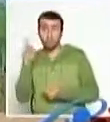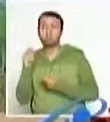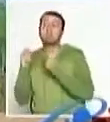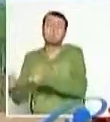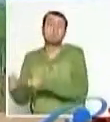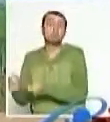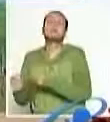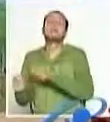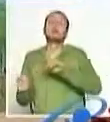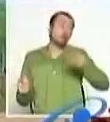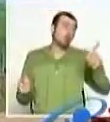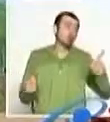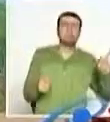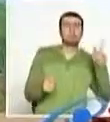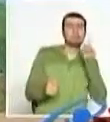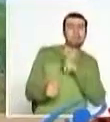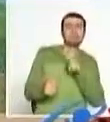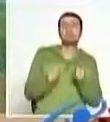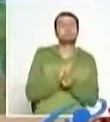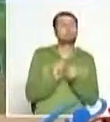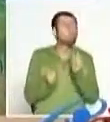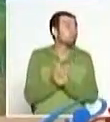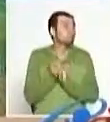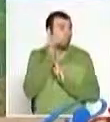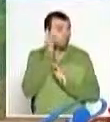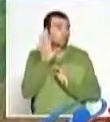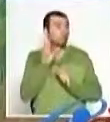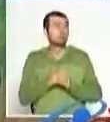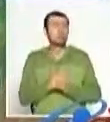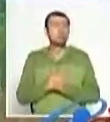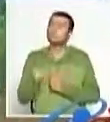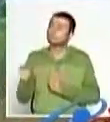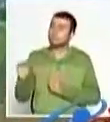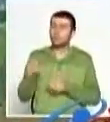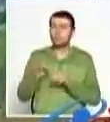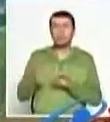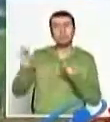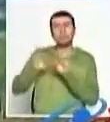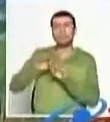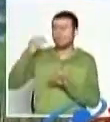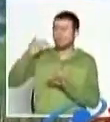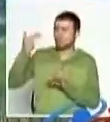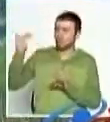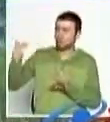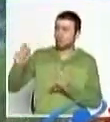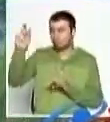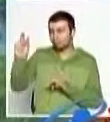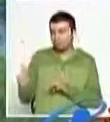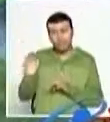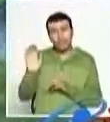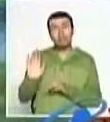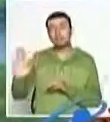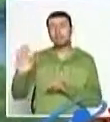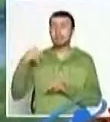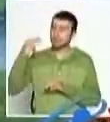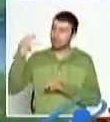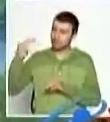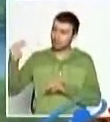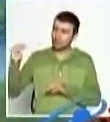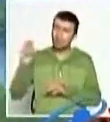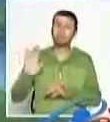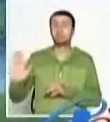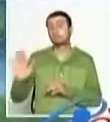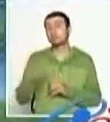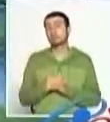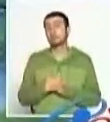es el contar la historia natural de la persona. Por eso la historia clínica